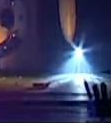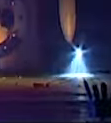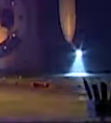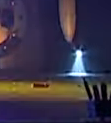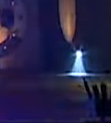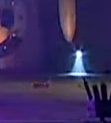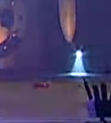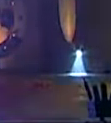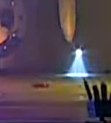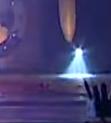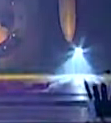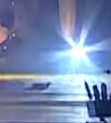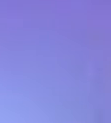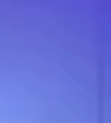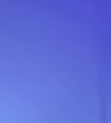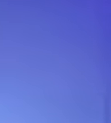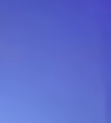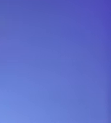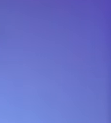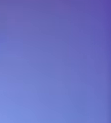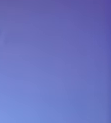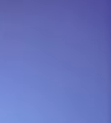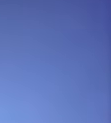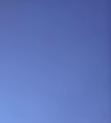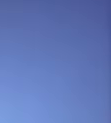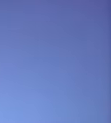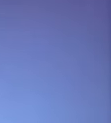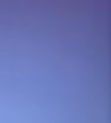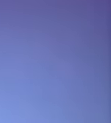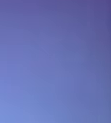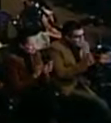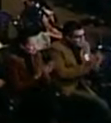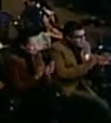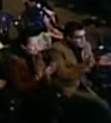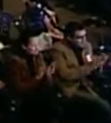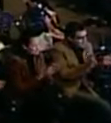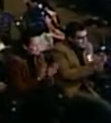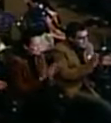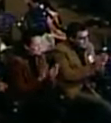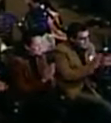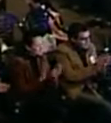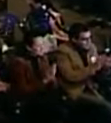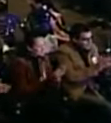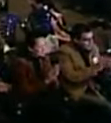Gracias, amigos. Y seguimos con la gala. Sois maravillosos. Mucho amor para todos.